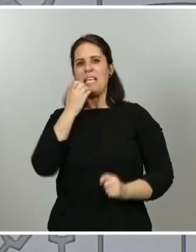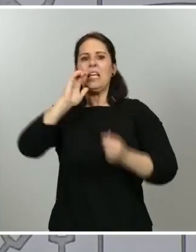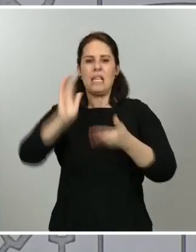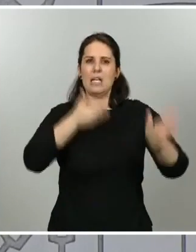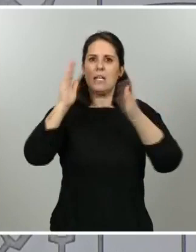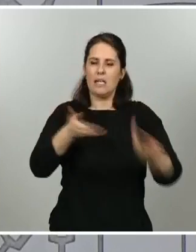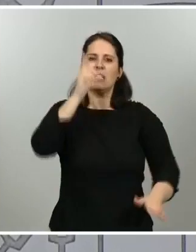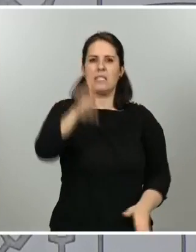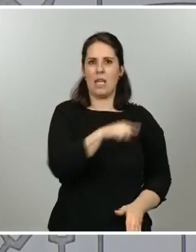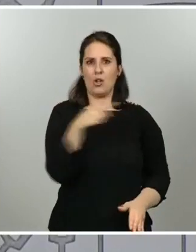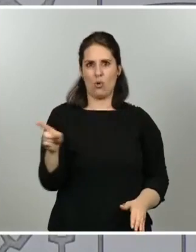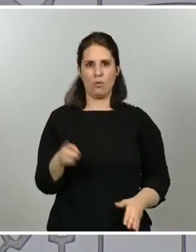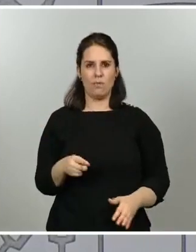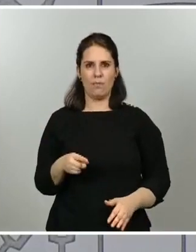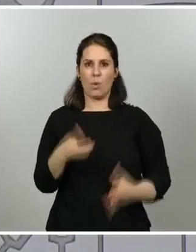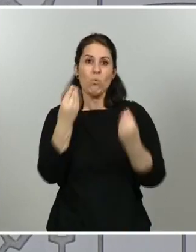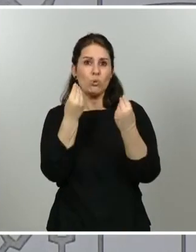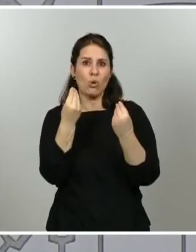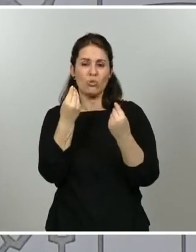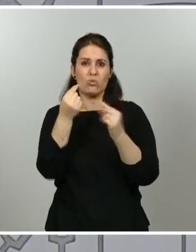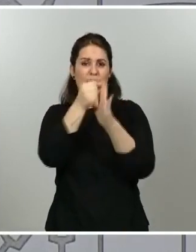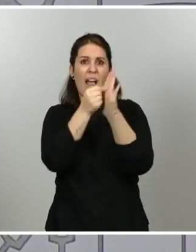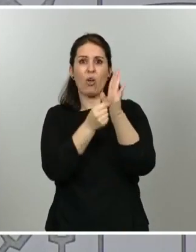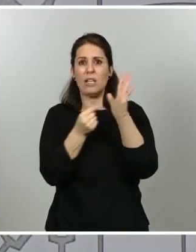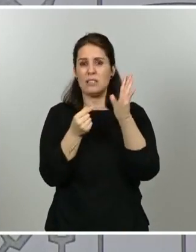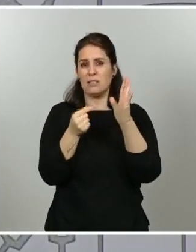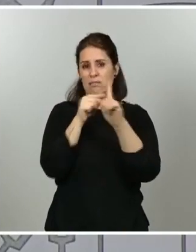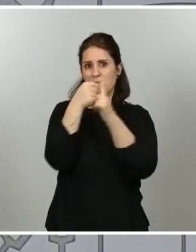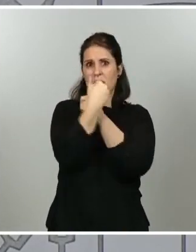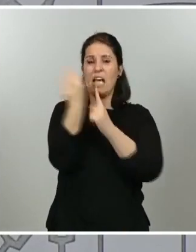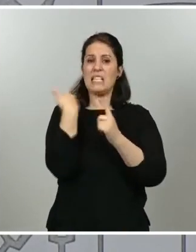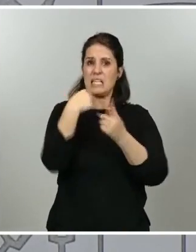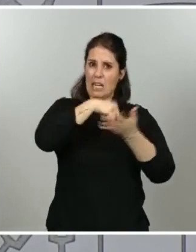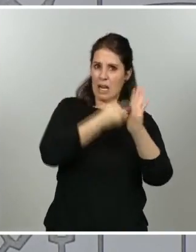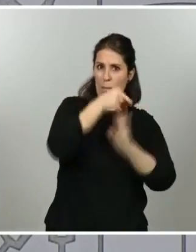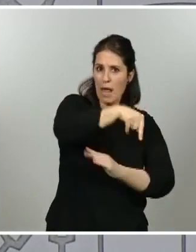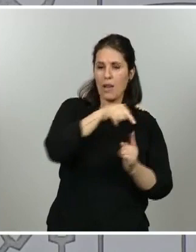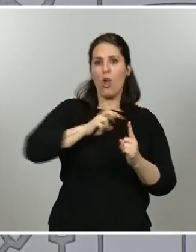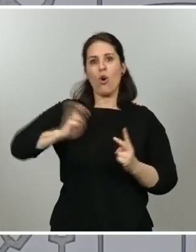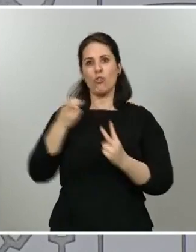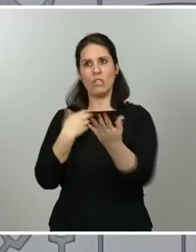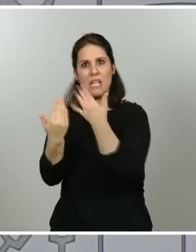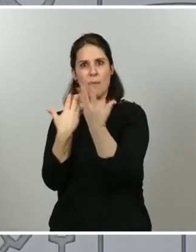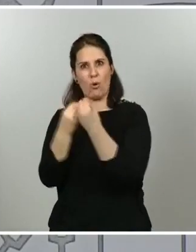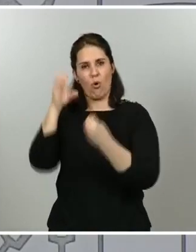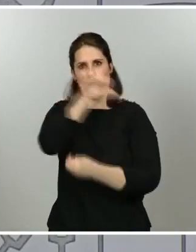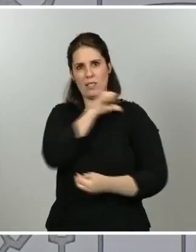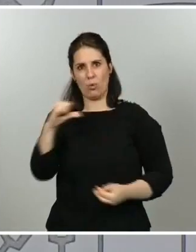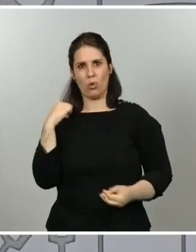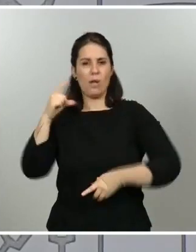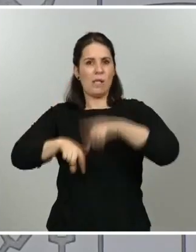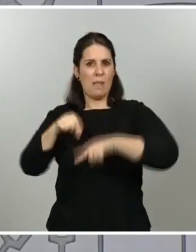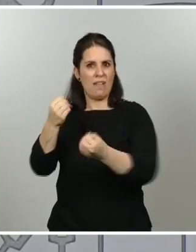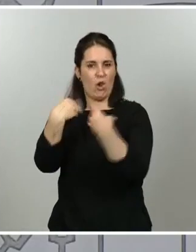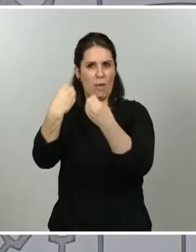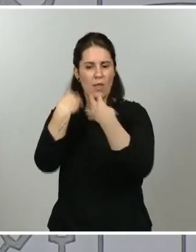de ellos están en el plan, hay otros que son indicadores que se van discutiendo con las comunidades autónomas a medida que se va obteniendo la información.